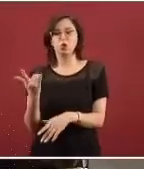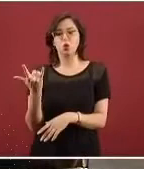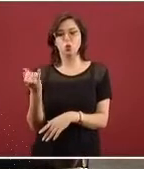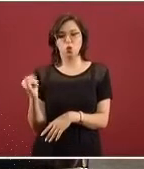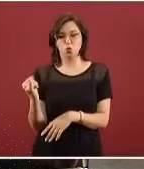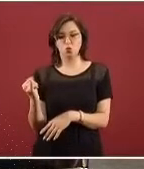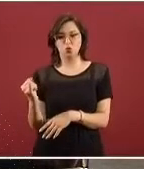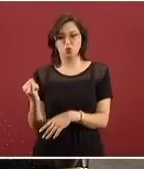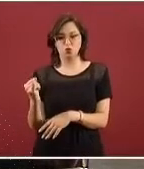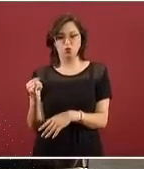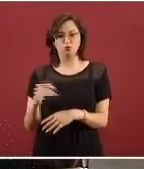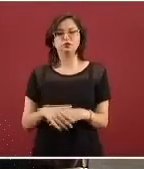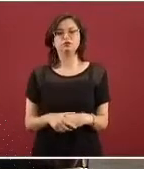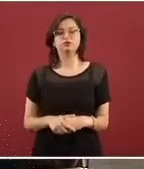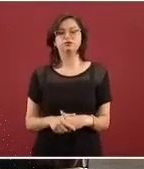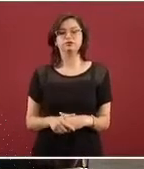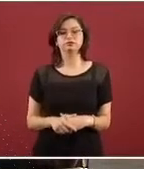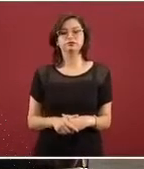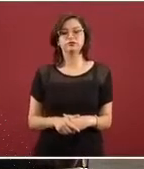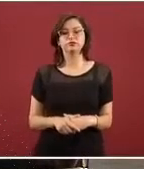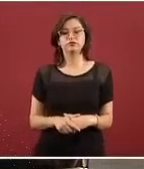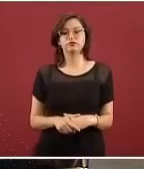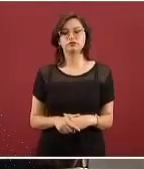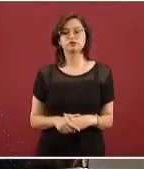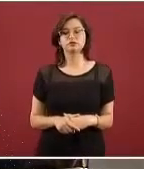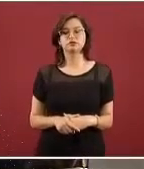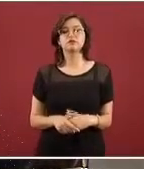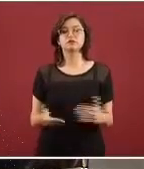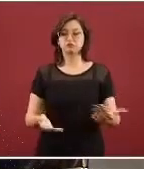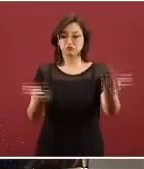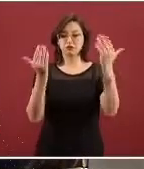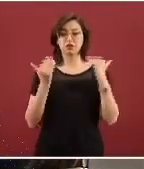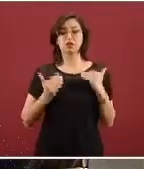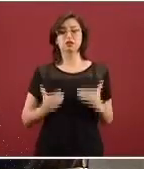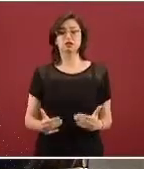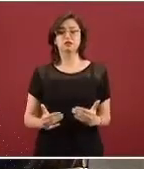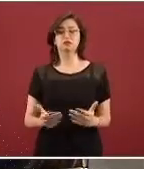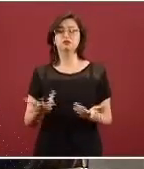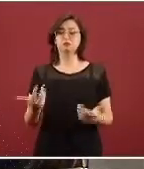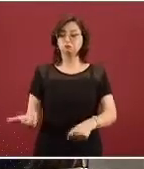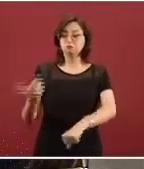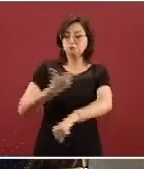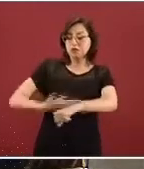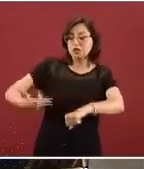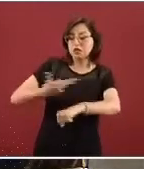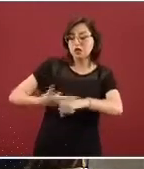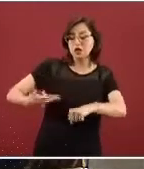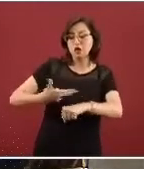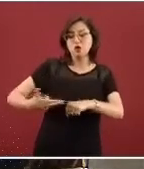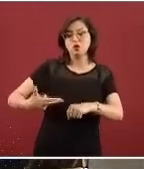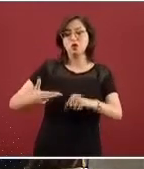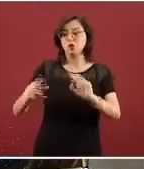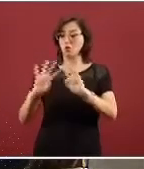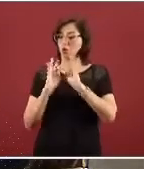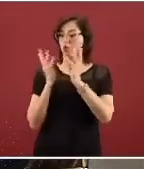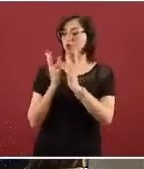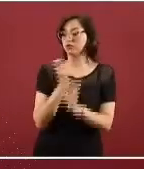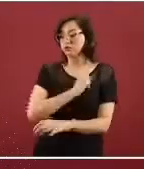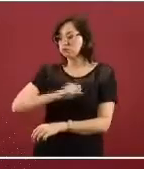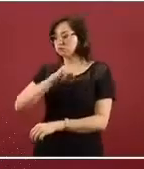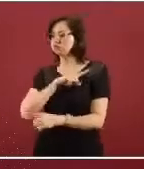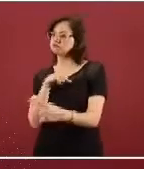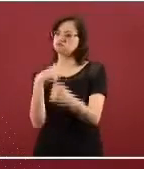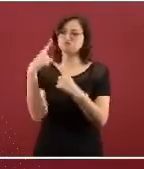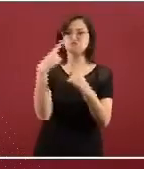Finalmente, quiero relatar las medidas o el ajuste en las medidas que hoy aprobó el Consejo de